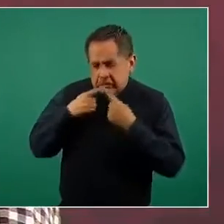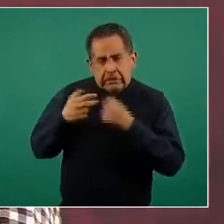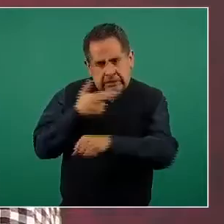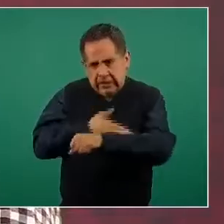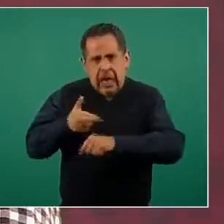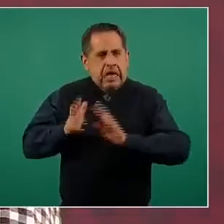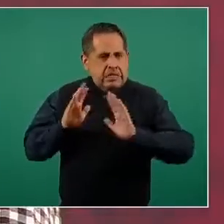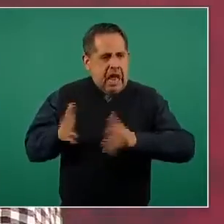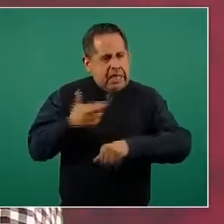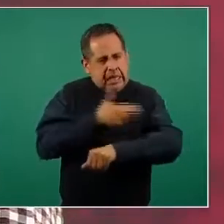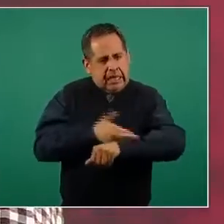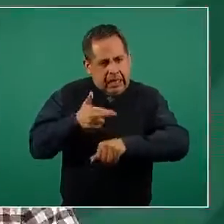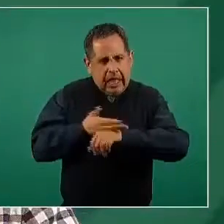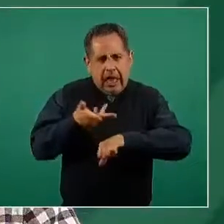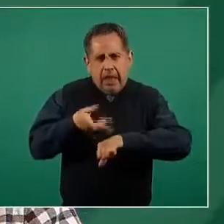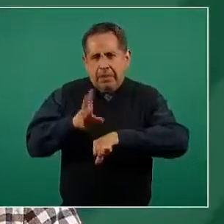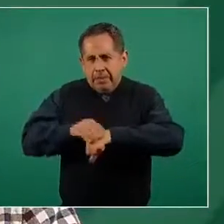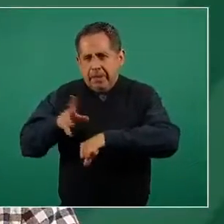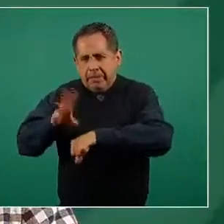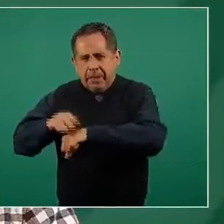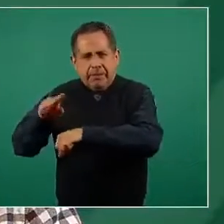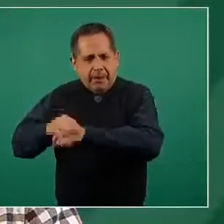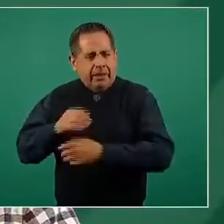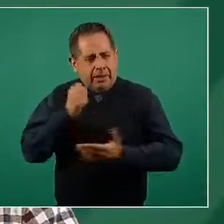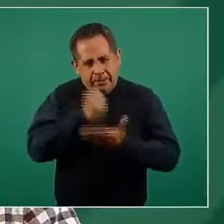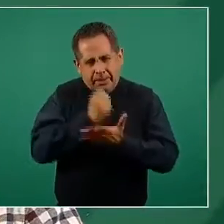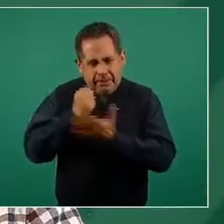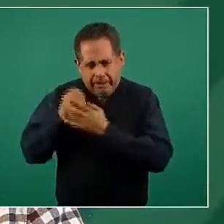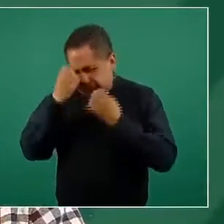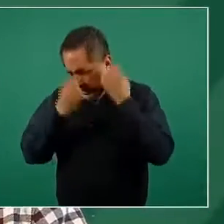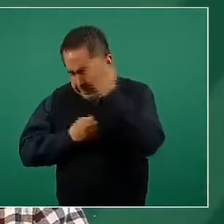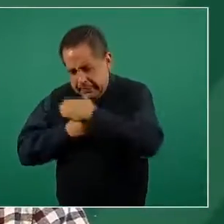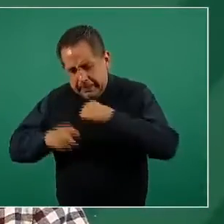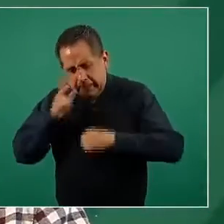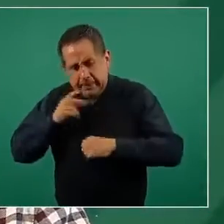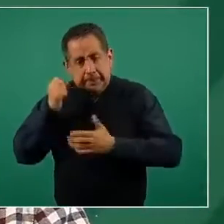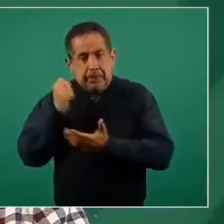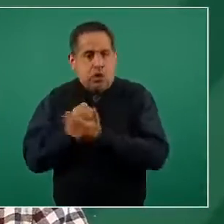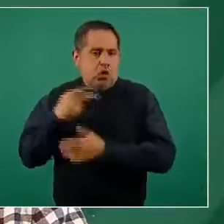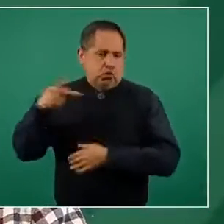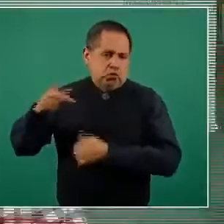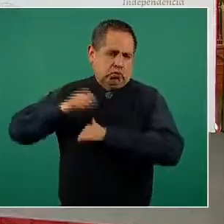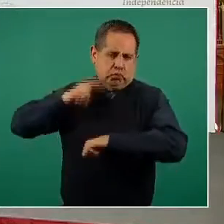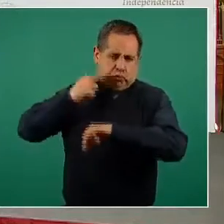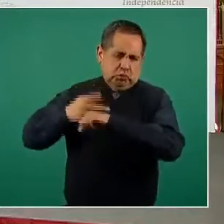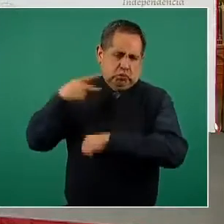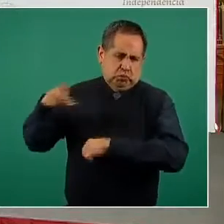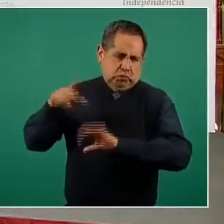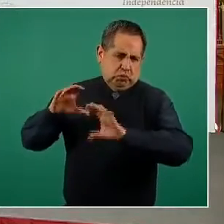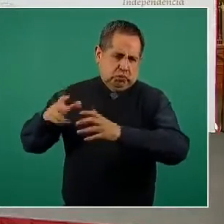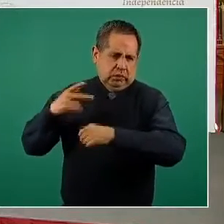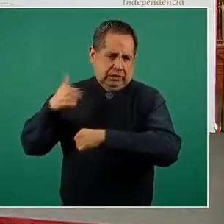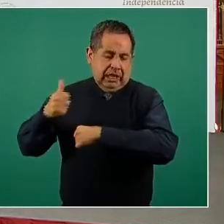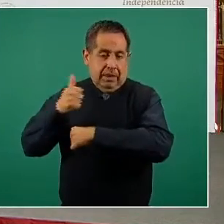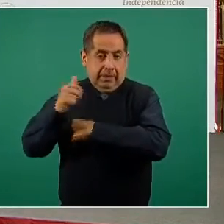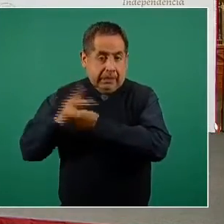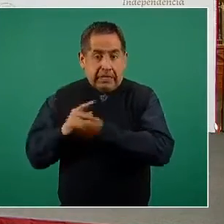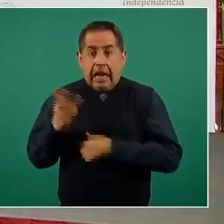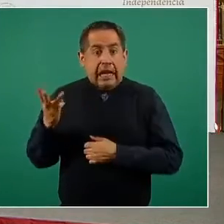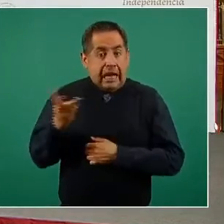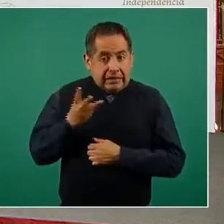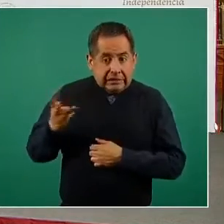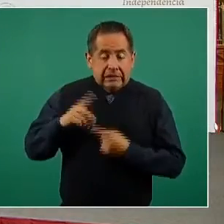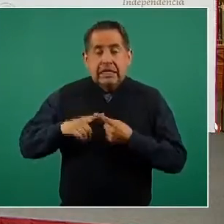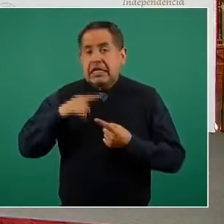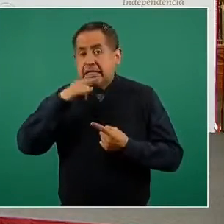proceso de autorización sanitaria, por el proceso de evaluación, sus agencias de regulación sanitaria. Las tres, la